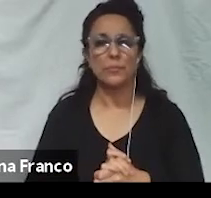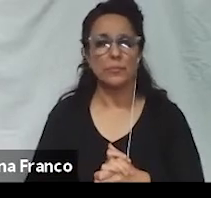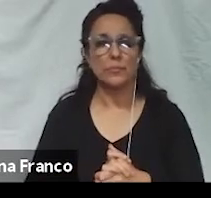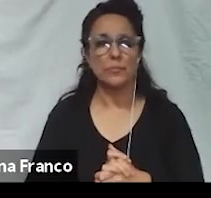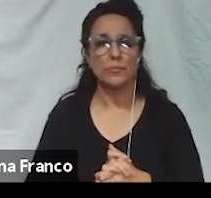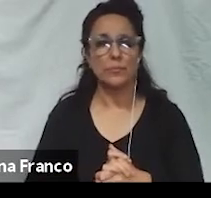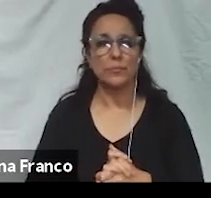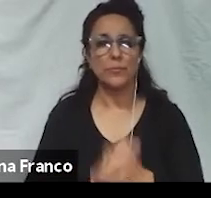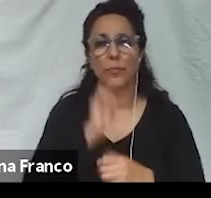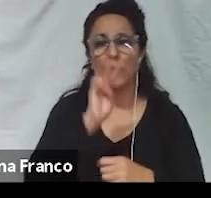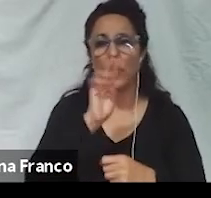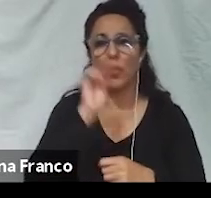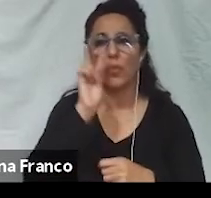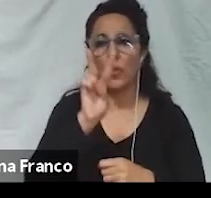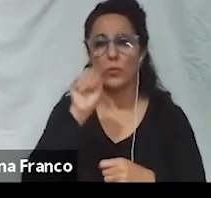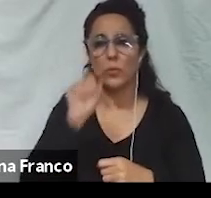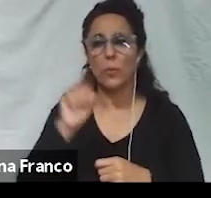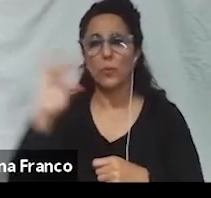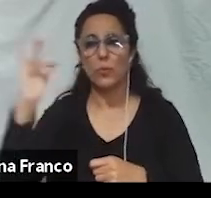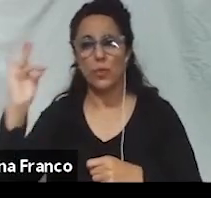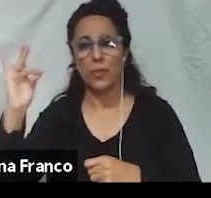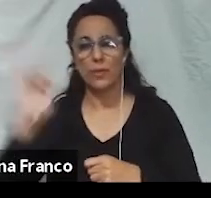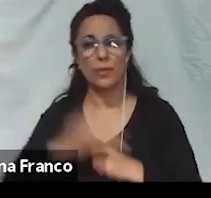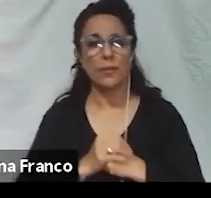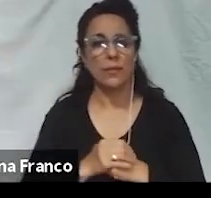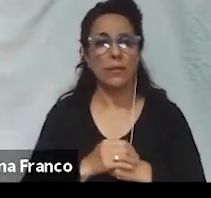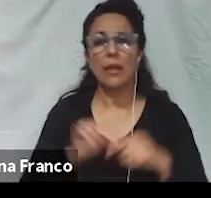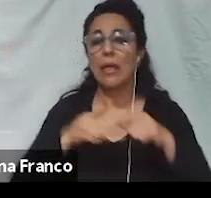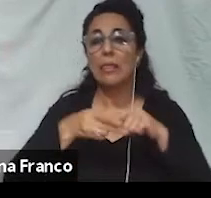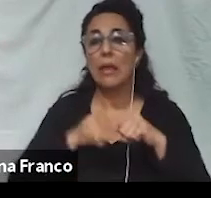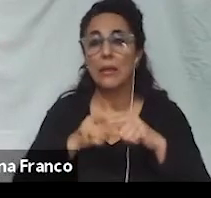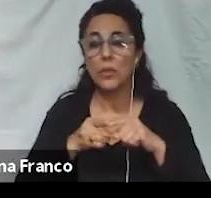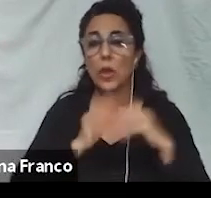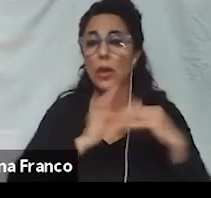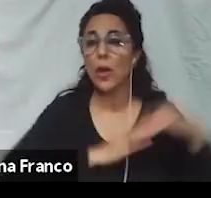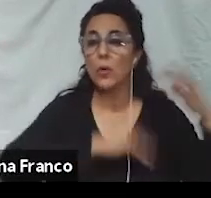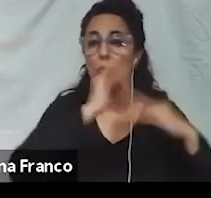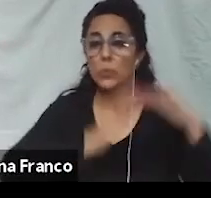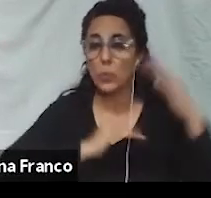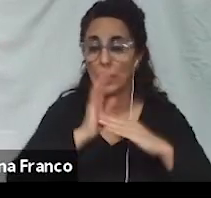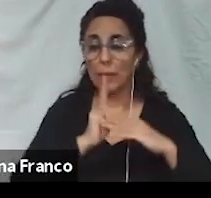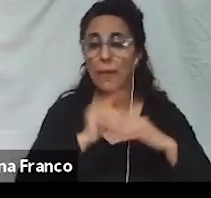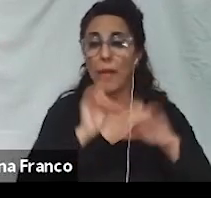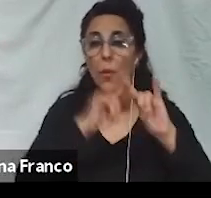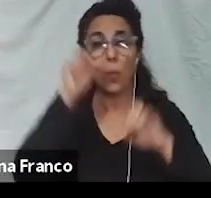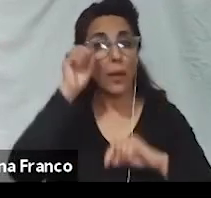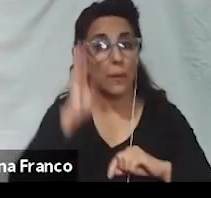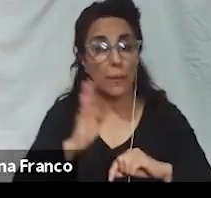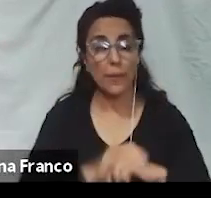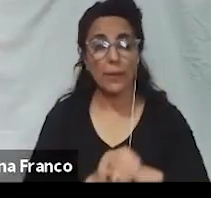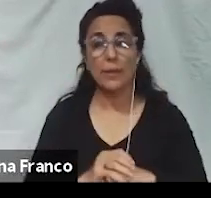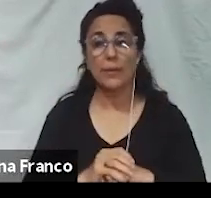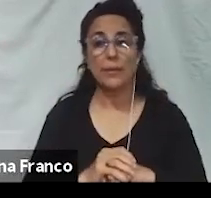Y el paso 2.d, que era lo que les comentaba hace un momento, de, digamos, identificar en qué tecnologías está construido el sitio web,